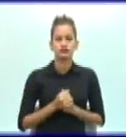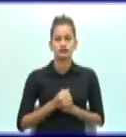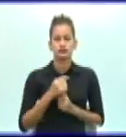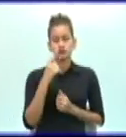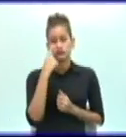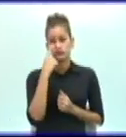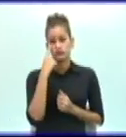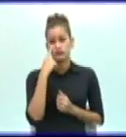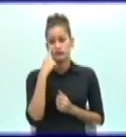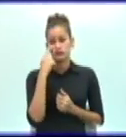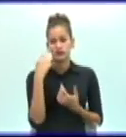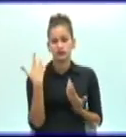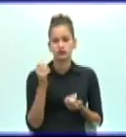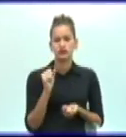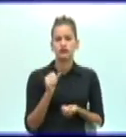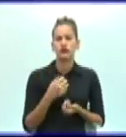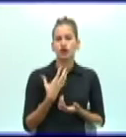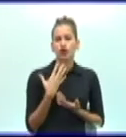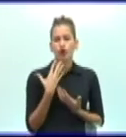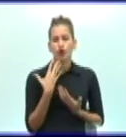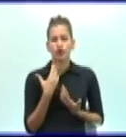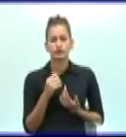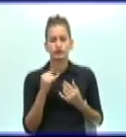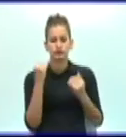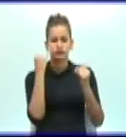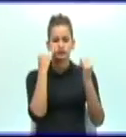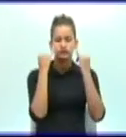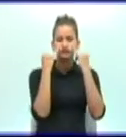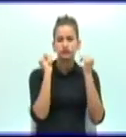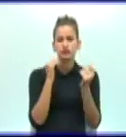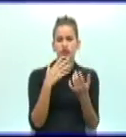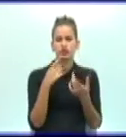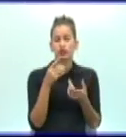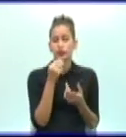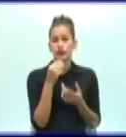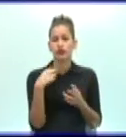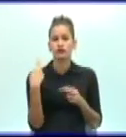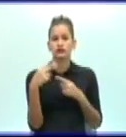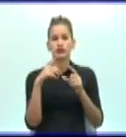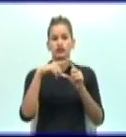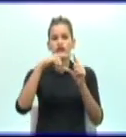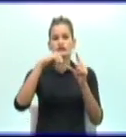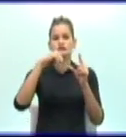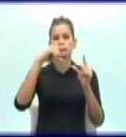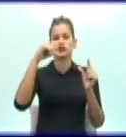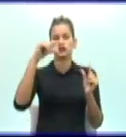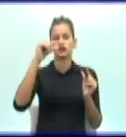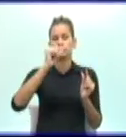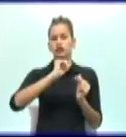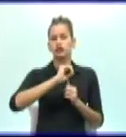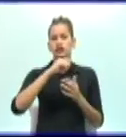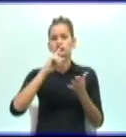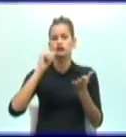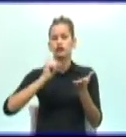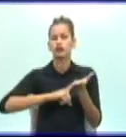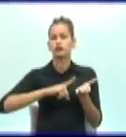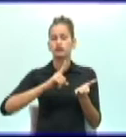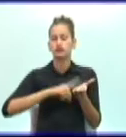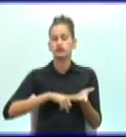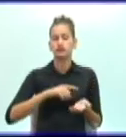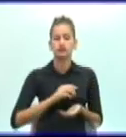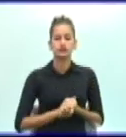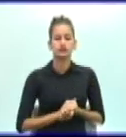identificamos. Ustedes pueden trazarlas con regla y cartabón. Veamos otras relaciones que se establecen entre